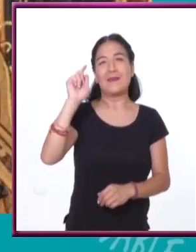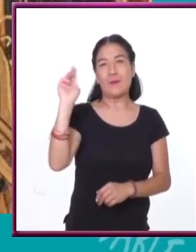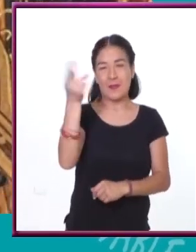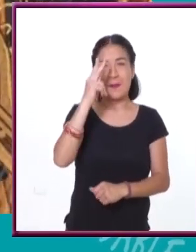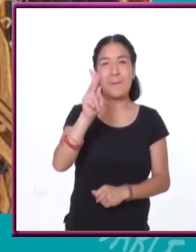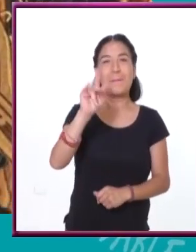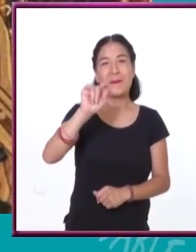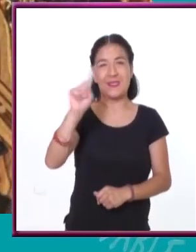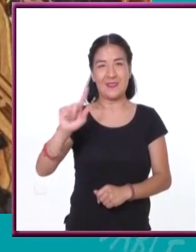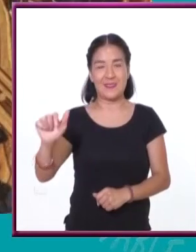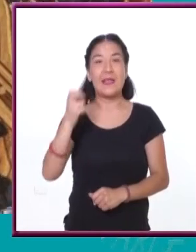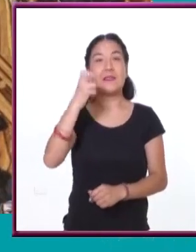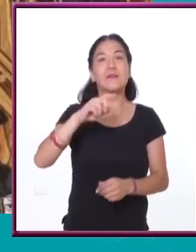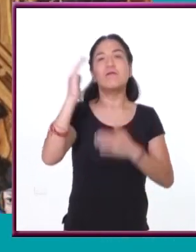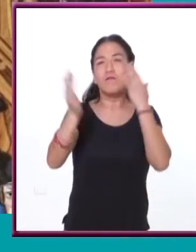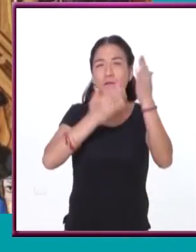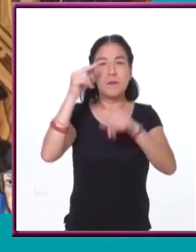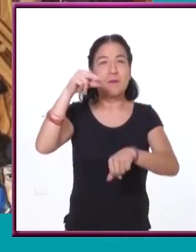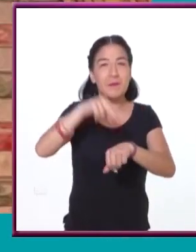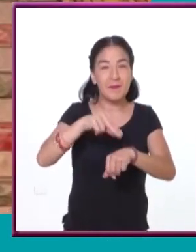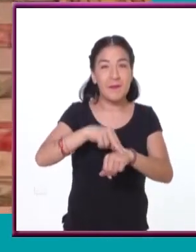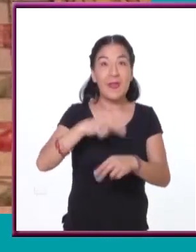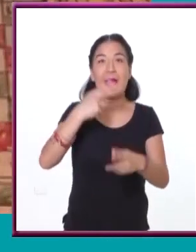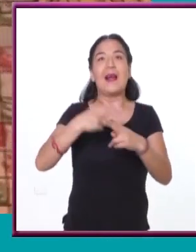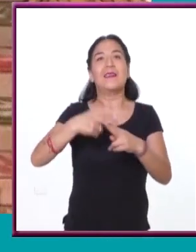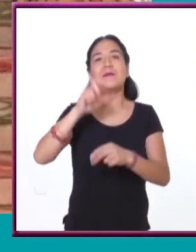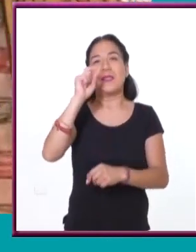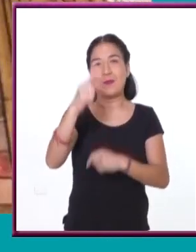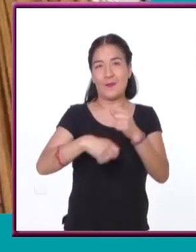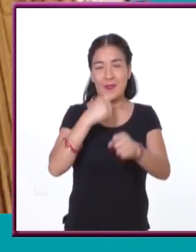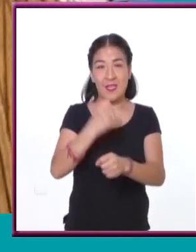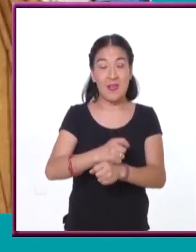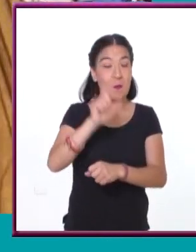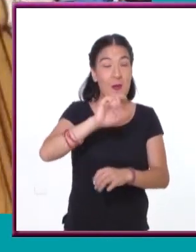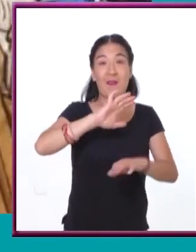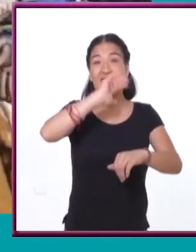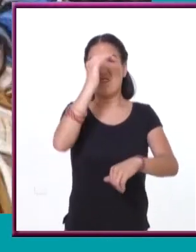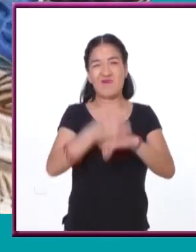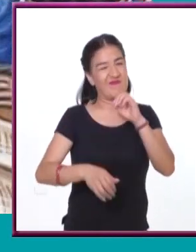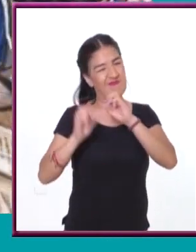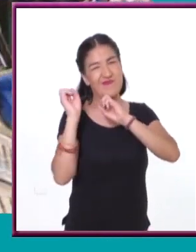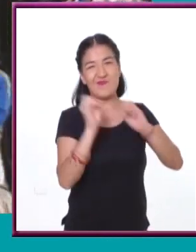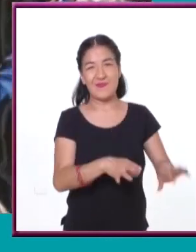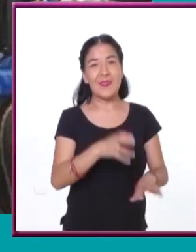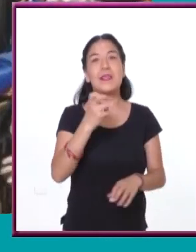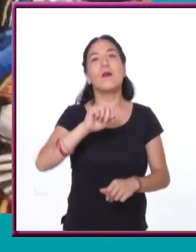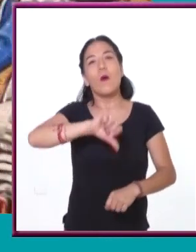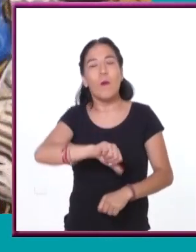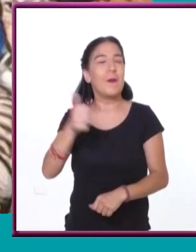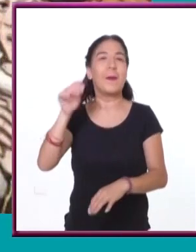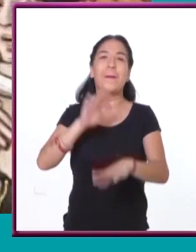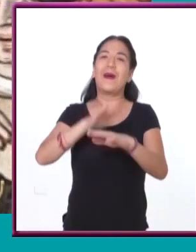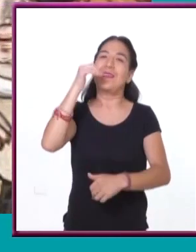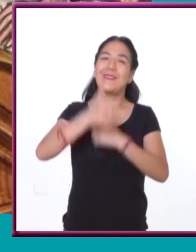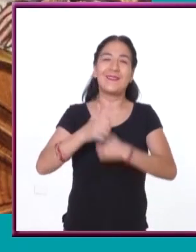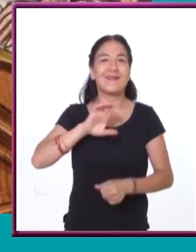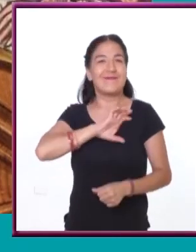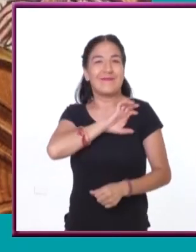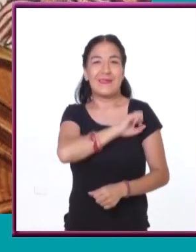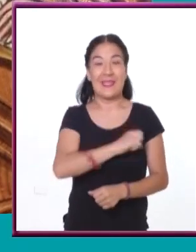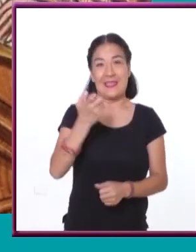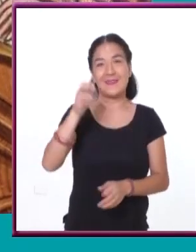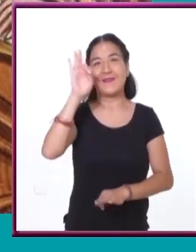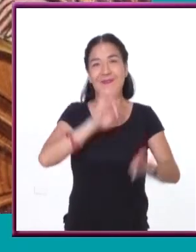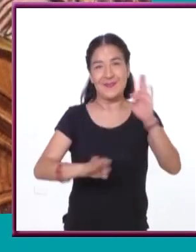donde estudia medicina hasta los 21 años, cuando abandona esta carrera para dedicarse a su verdadera pasión,